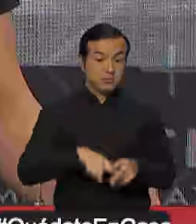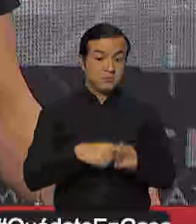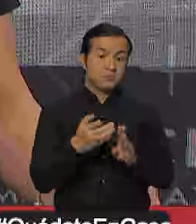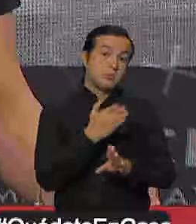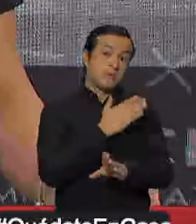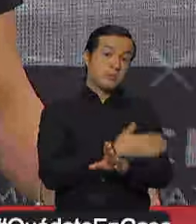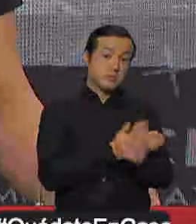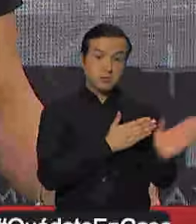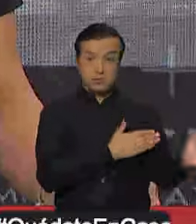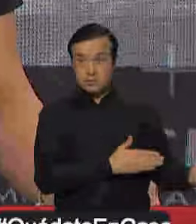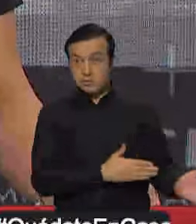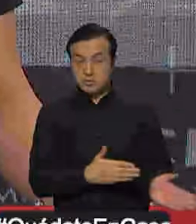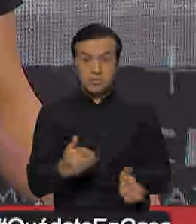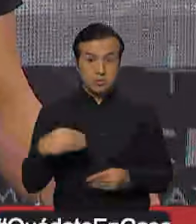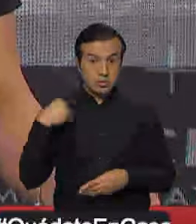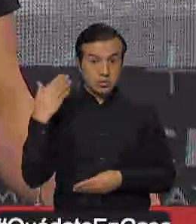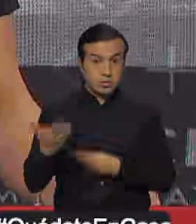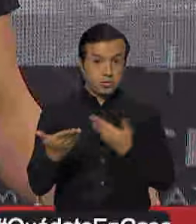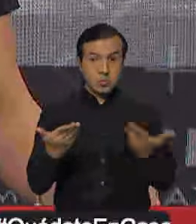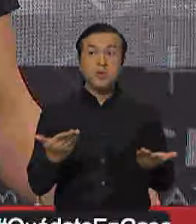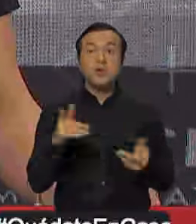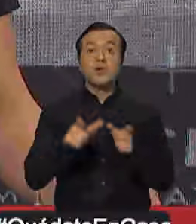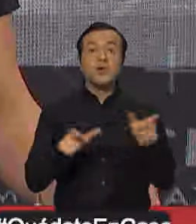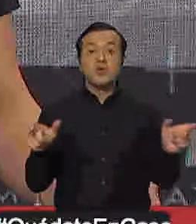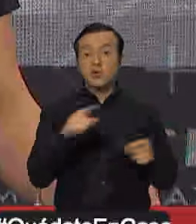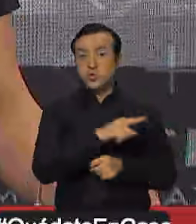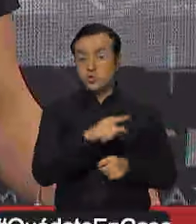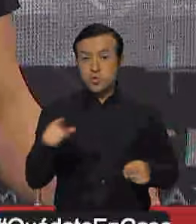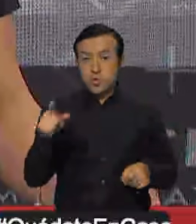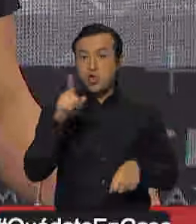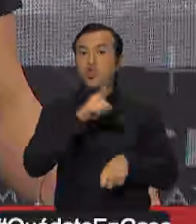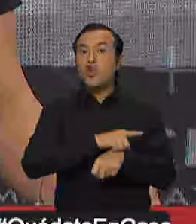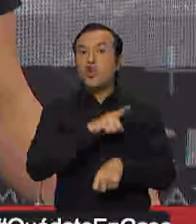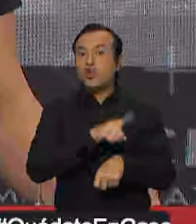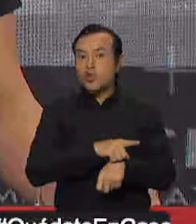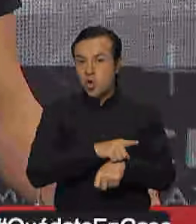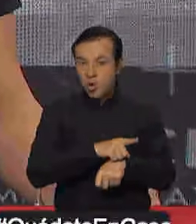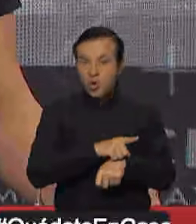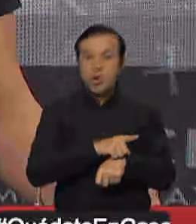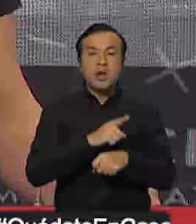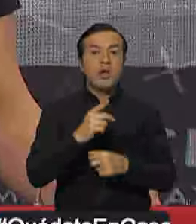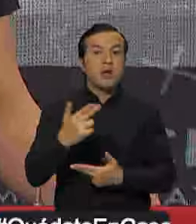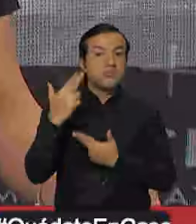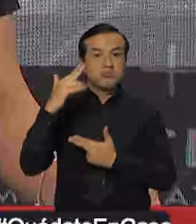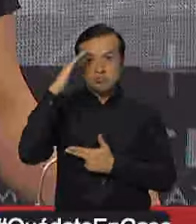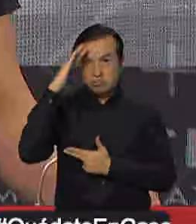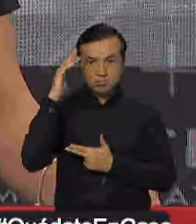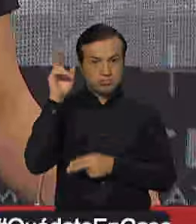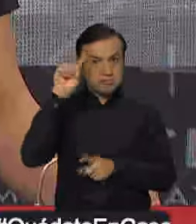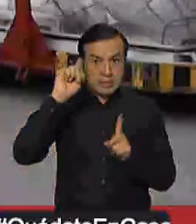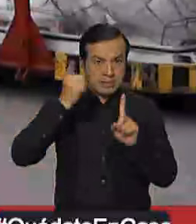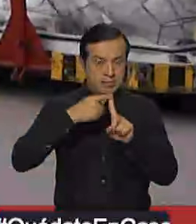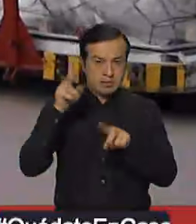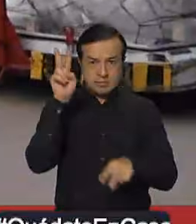estos insumos se emplearán con el personal de salud y seguridad que trabajan en la primera línea de atención.